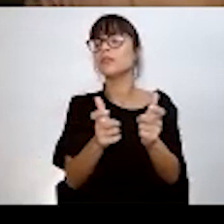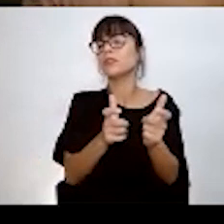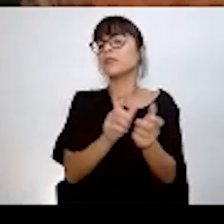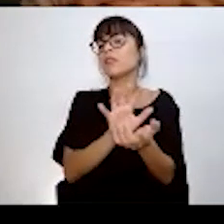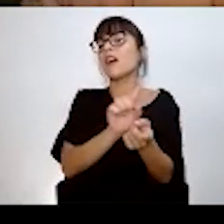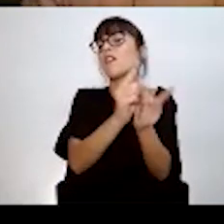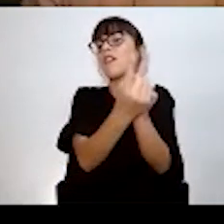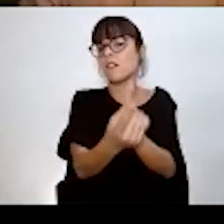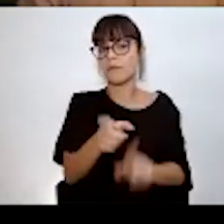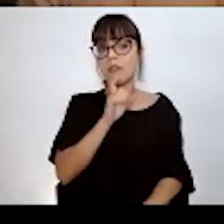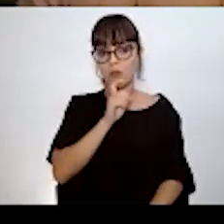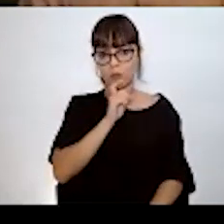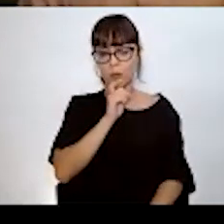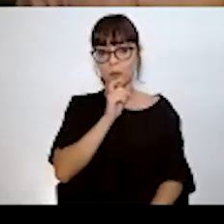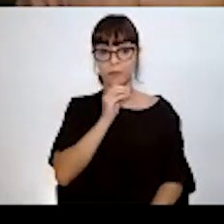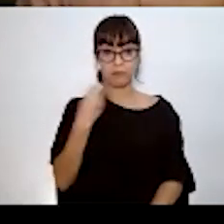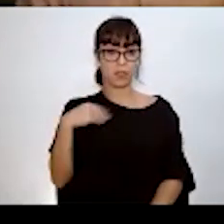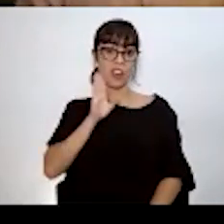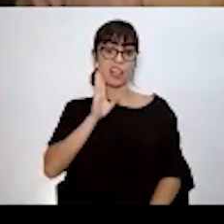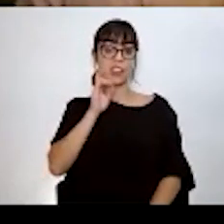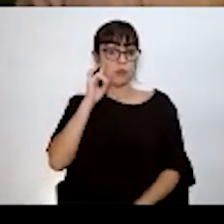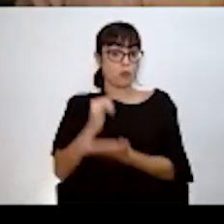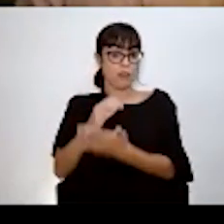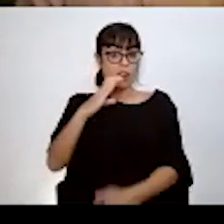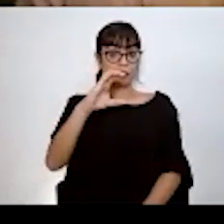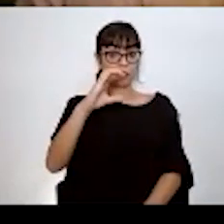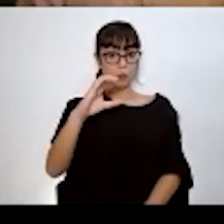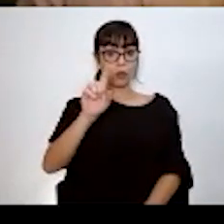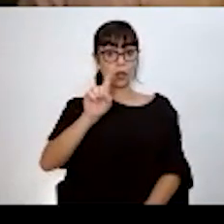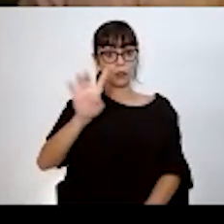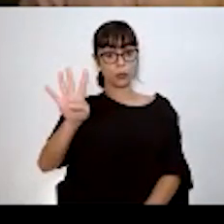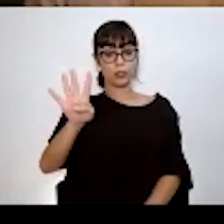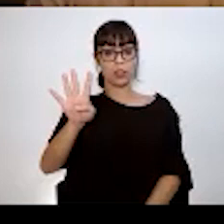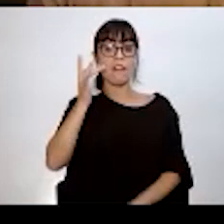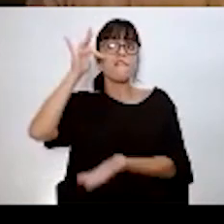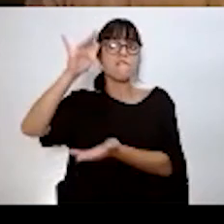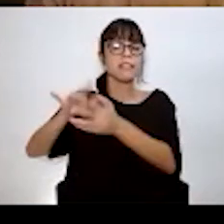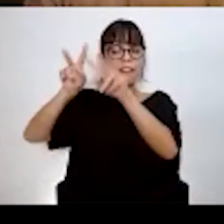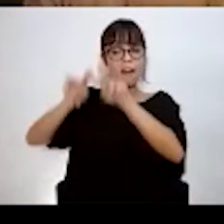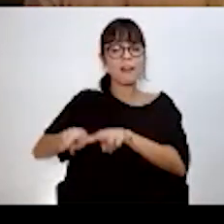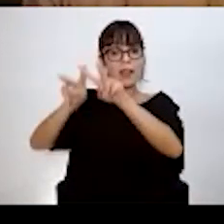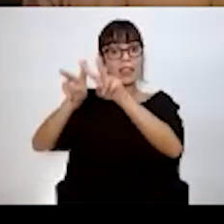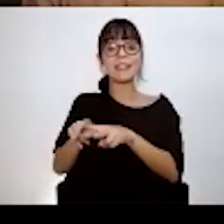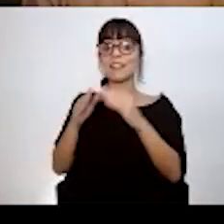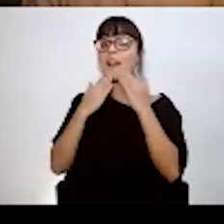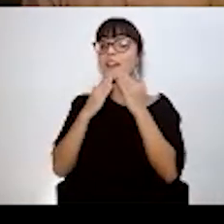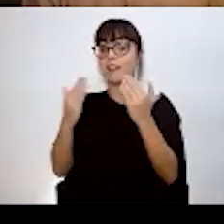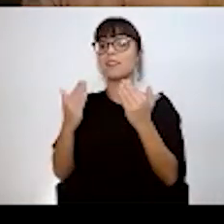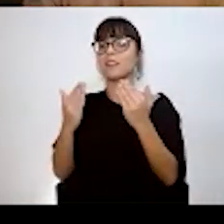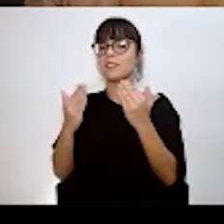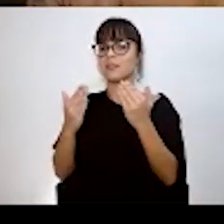decía, el carbono 14 o el análisis de las fechas de carbono 14 nos permite hacer una